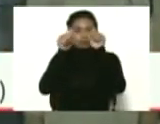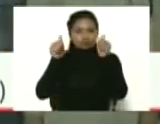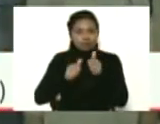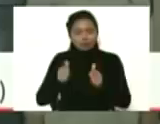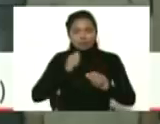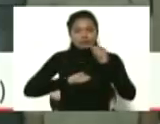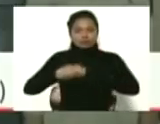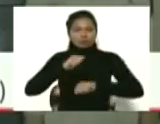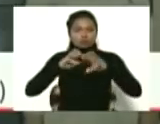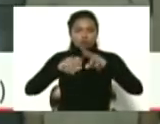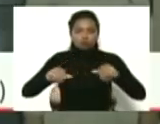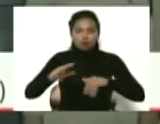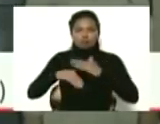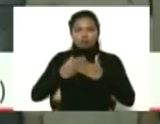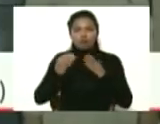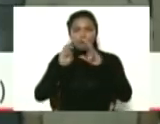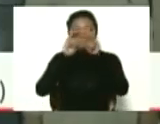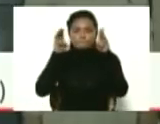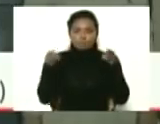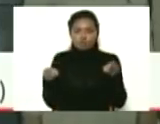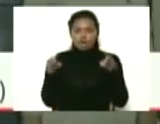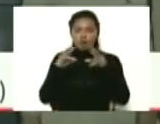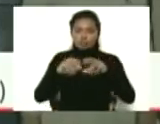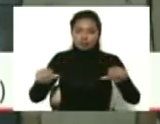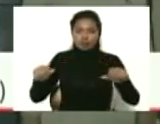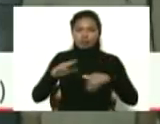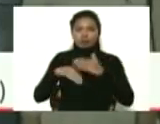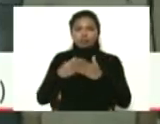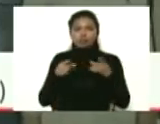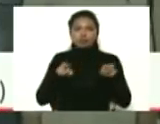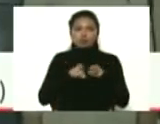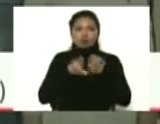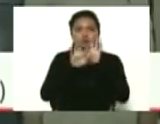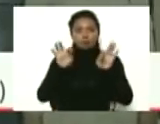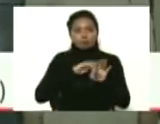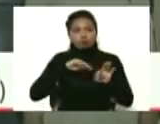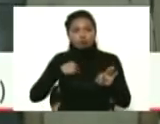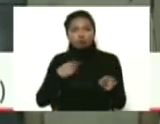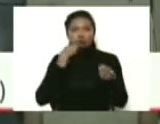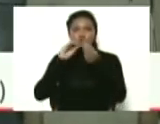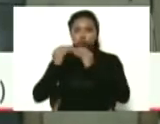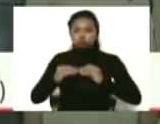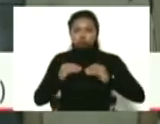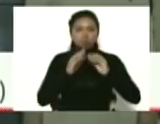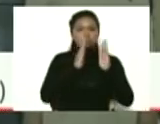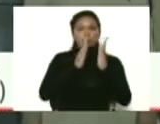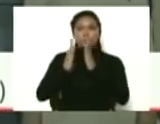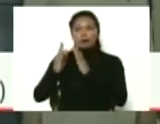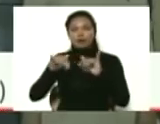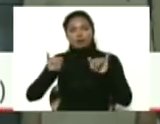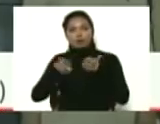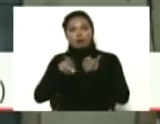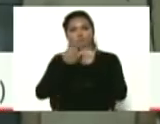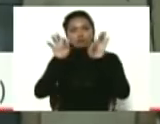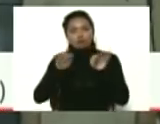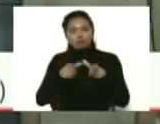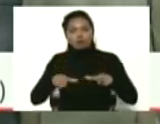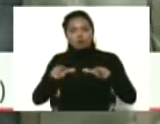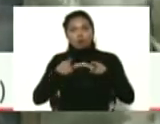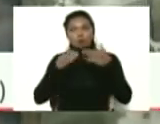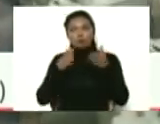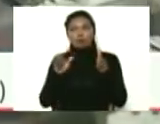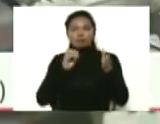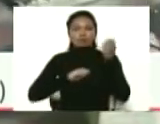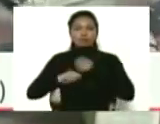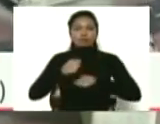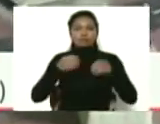defensivo territorial en este modelo de terreno. De lo igual, nosotros adiestramos y organizamos a nuestras unidades populares de